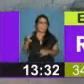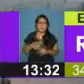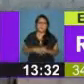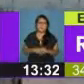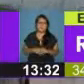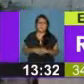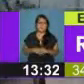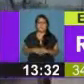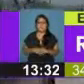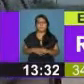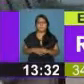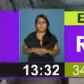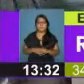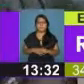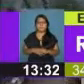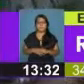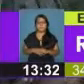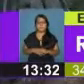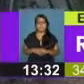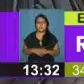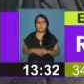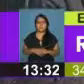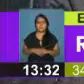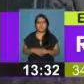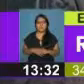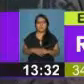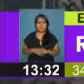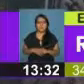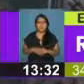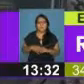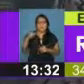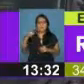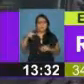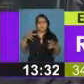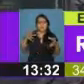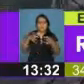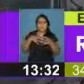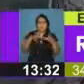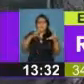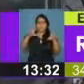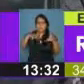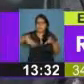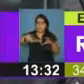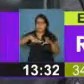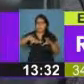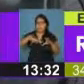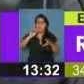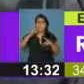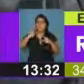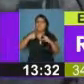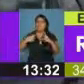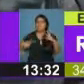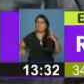todas maneras, ya toda lo que es la parte política y toda la parte de lo que son los recursos de